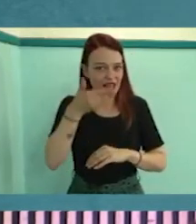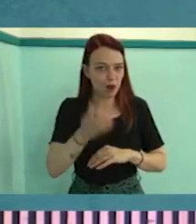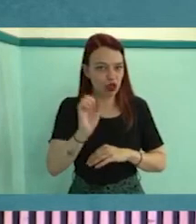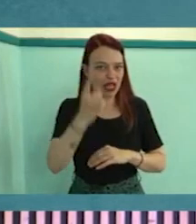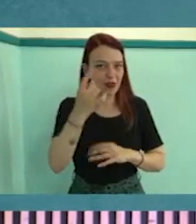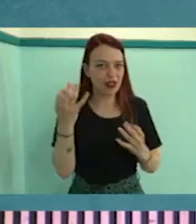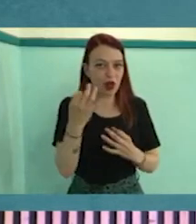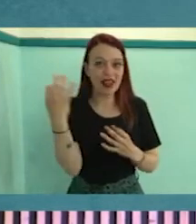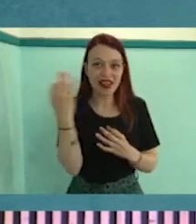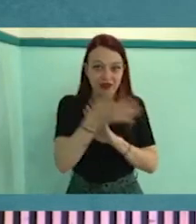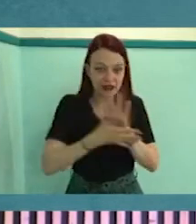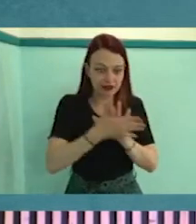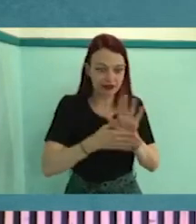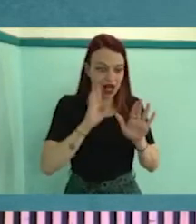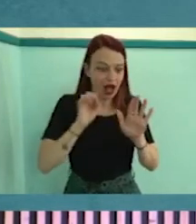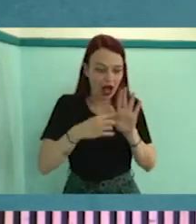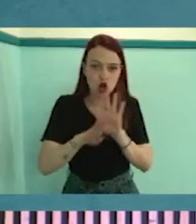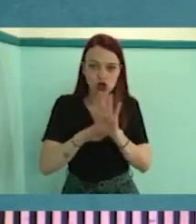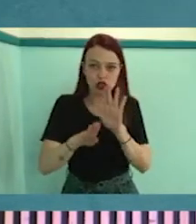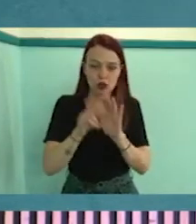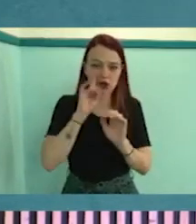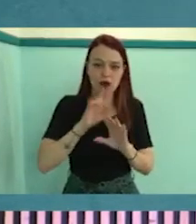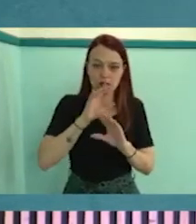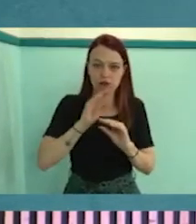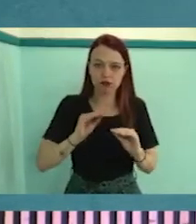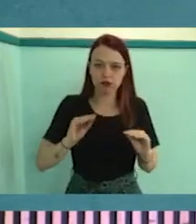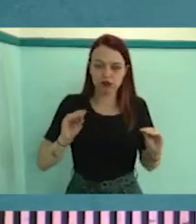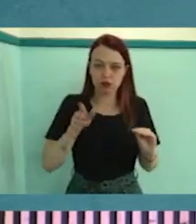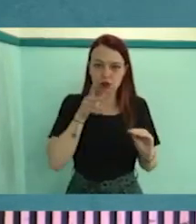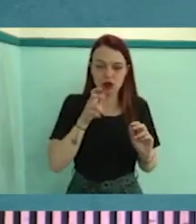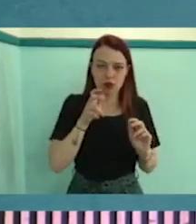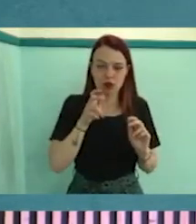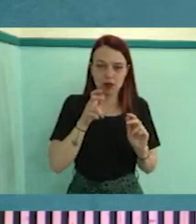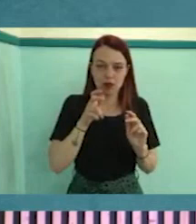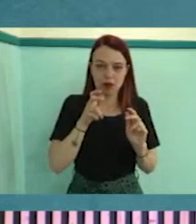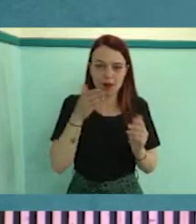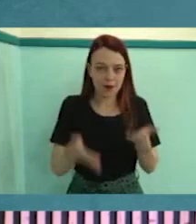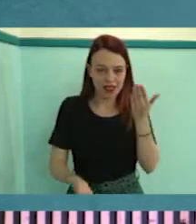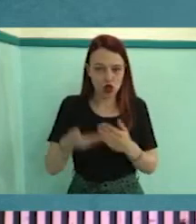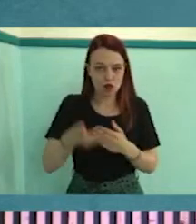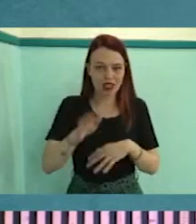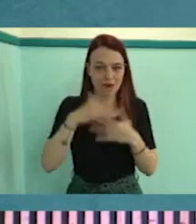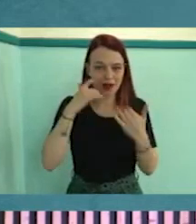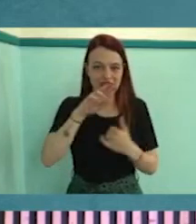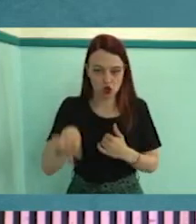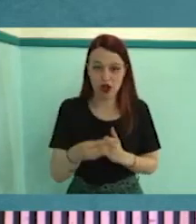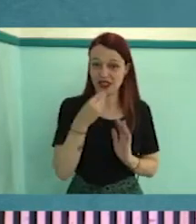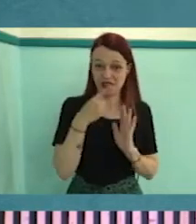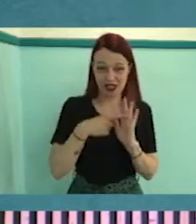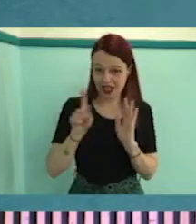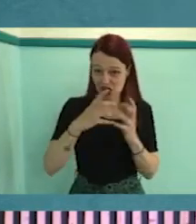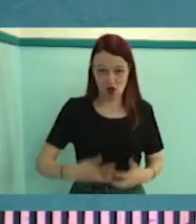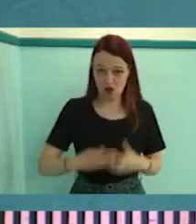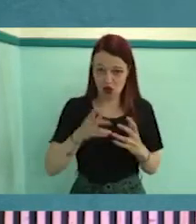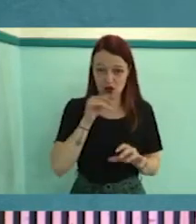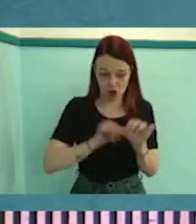sigamos hablando de esto y todo esto se ha ido silenciando poco a poco no hablando de que el peso realmente no es determinante de salud que las dietas realmente no funcionan que a largo plazo siempre